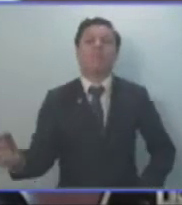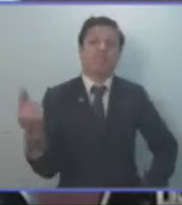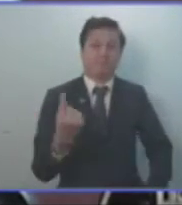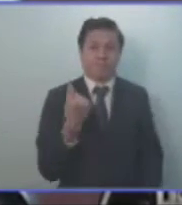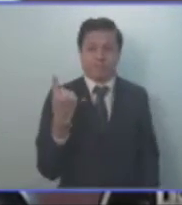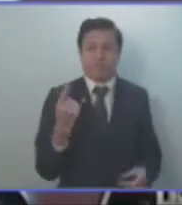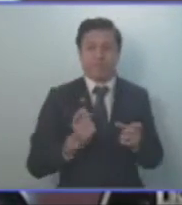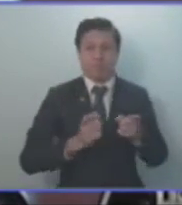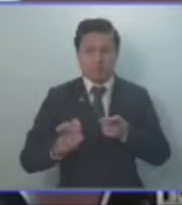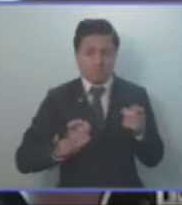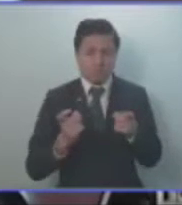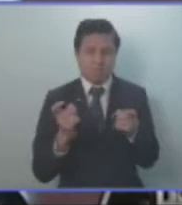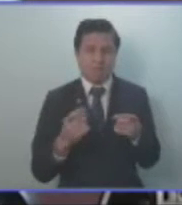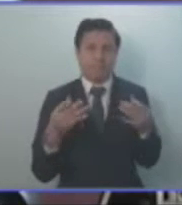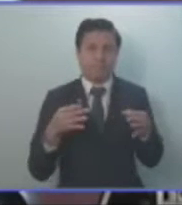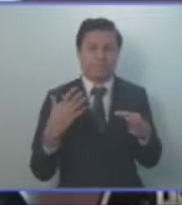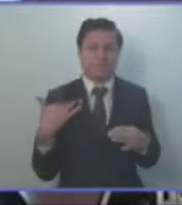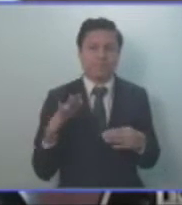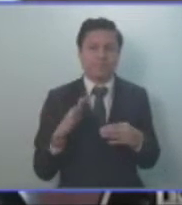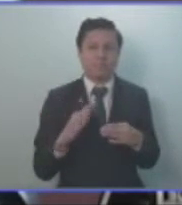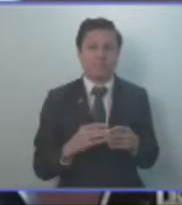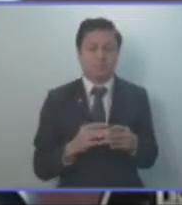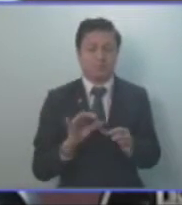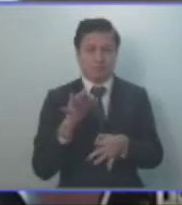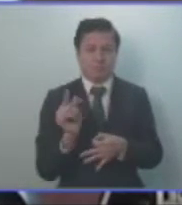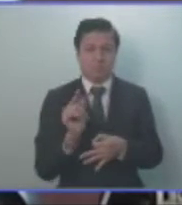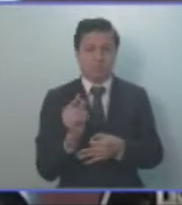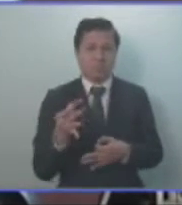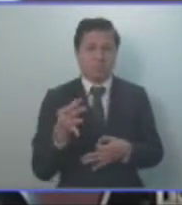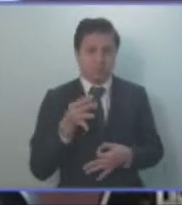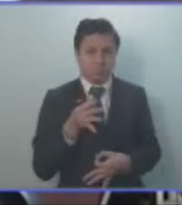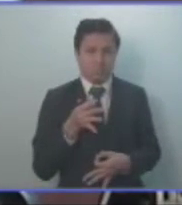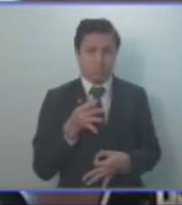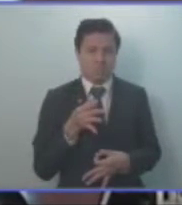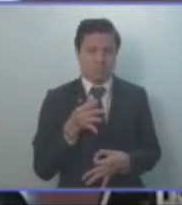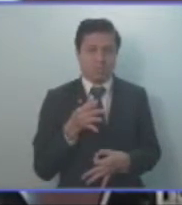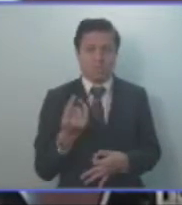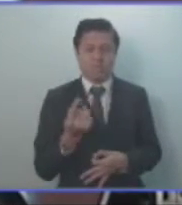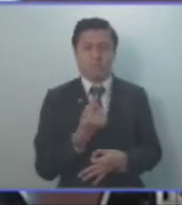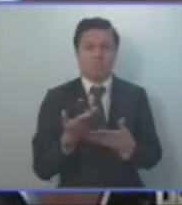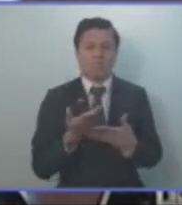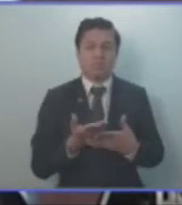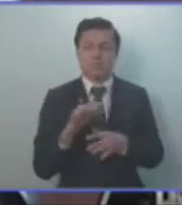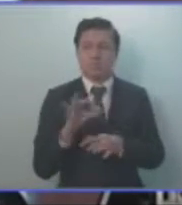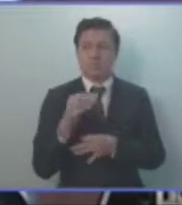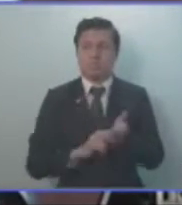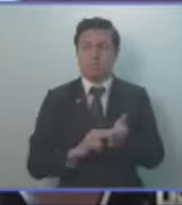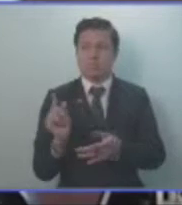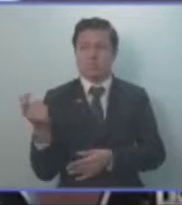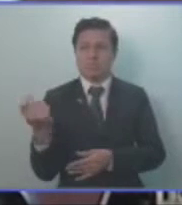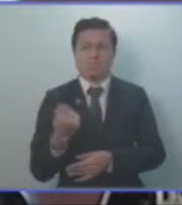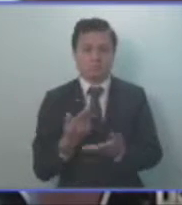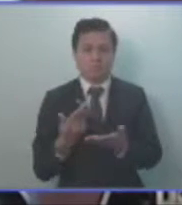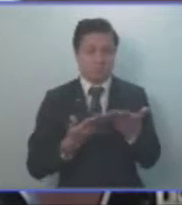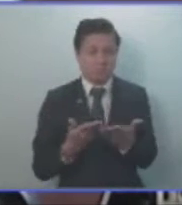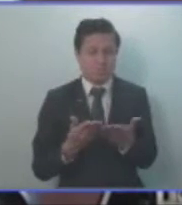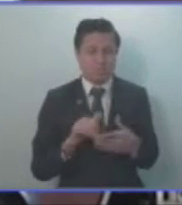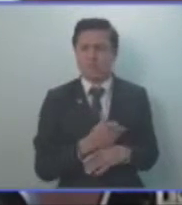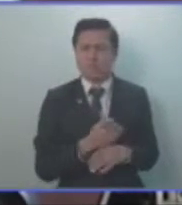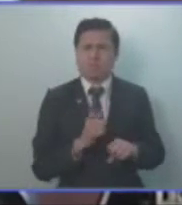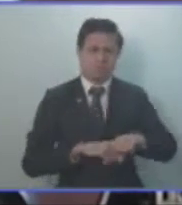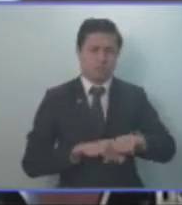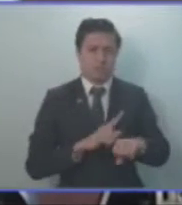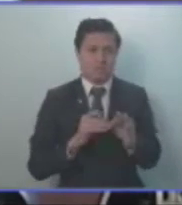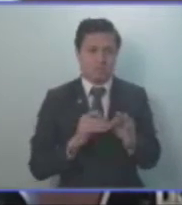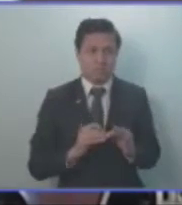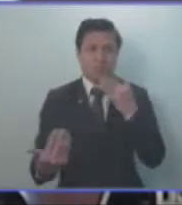se regula lo relacionado a la transmisión de las concesiones o permisos a los herederos del prestatario de dicho servicio, en cualquiera de las